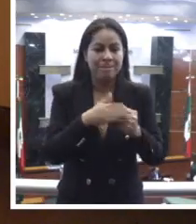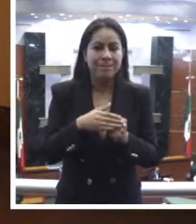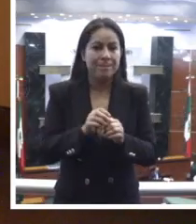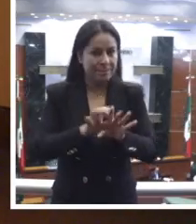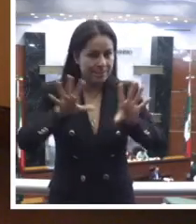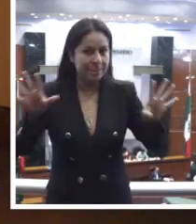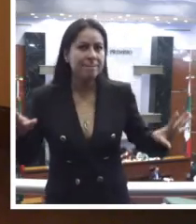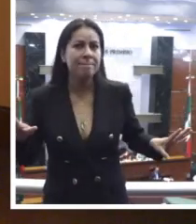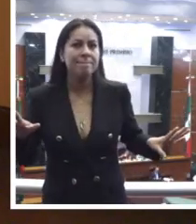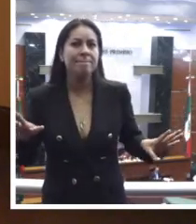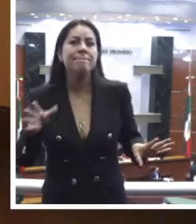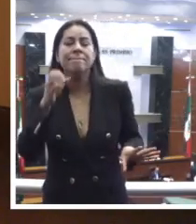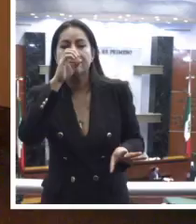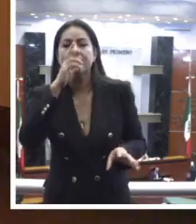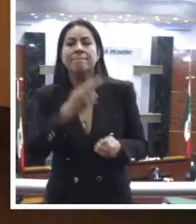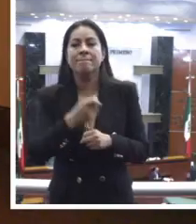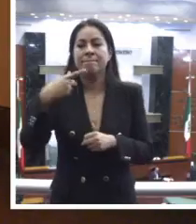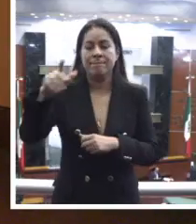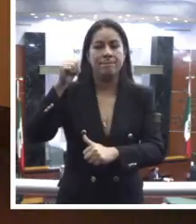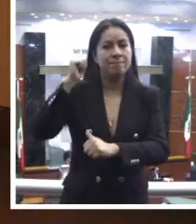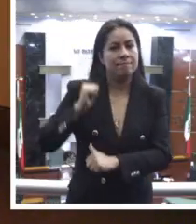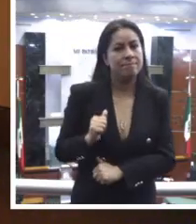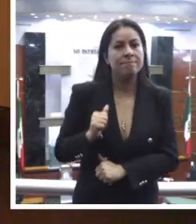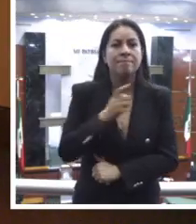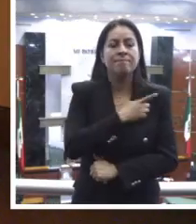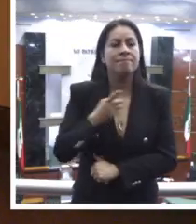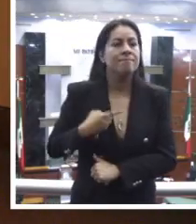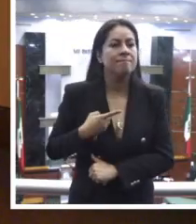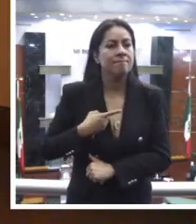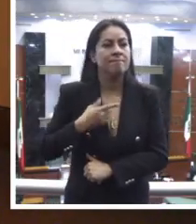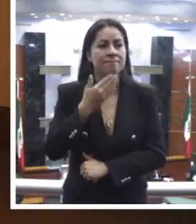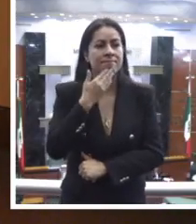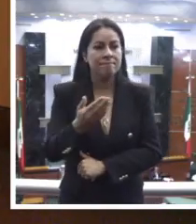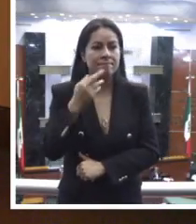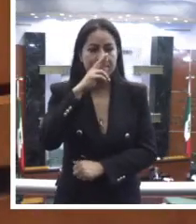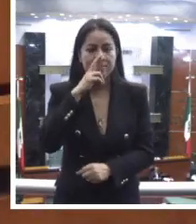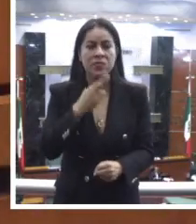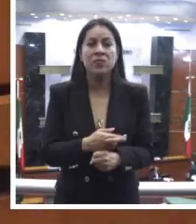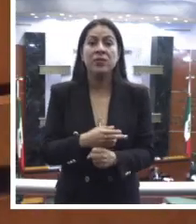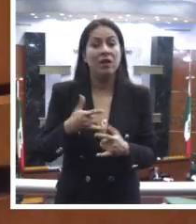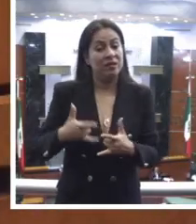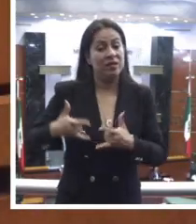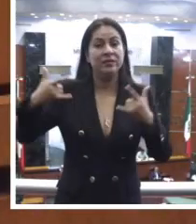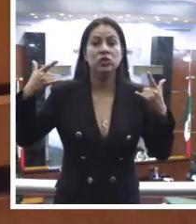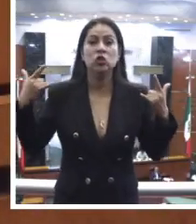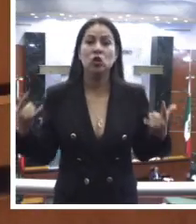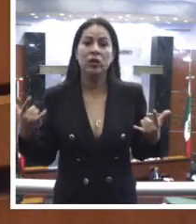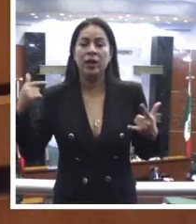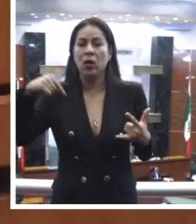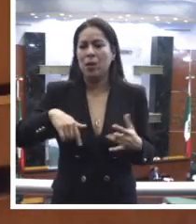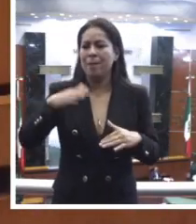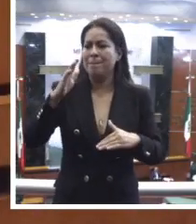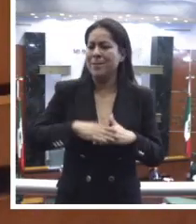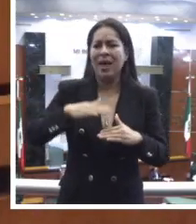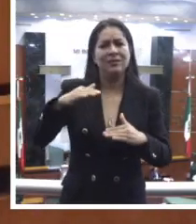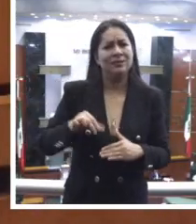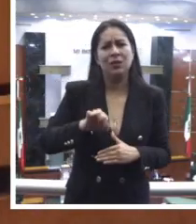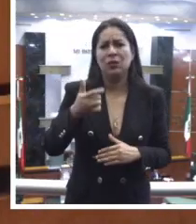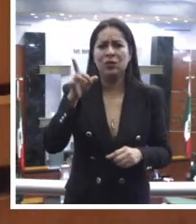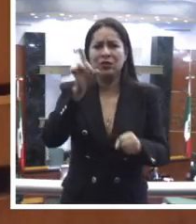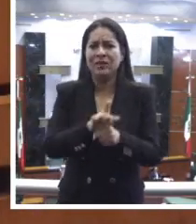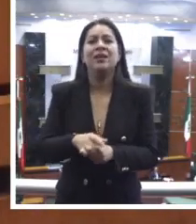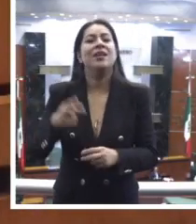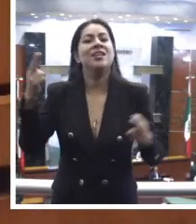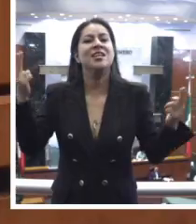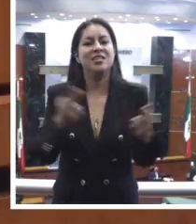claro. Esta Secretaría a su cargo debe estar a la altura de su responsabilidad histórica. Hoy más que nunca necesitamos